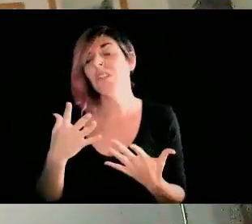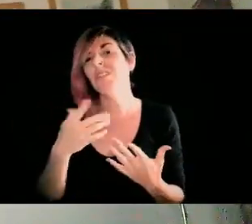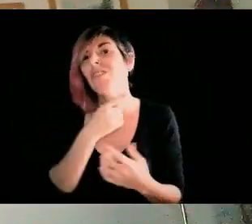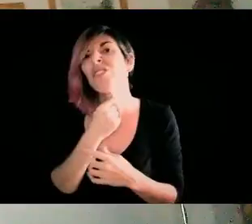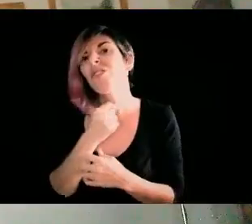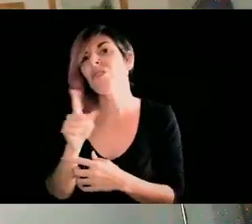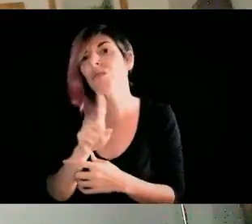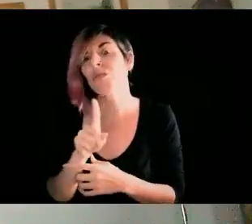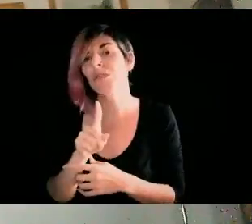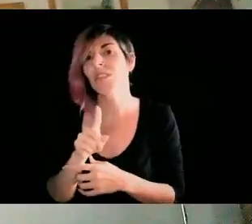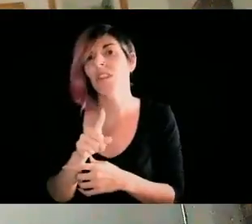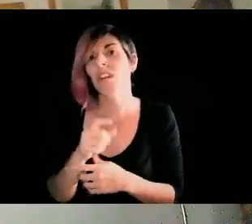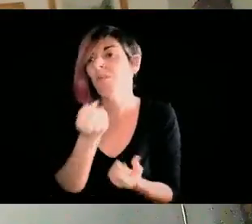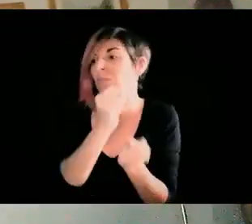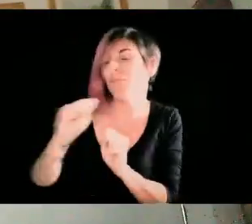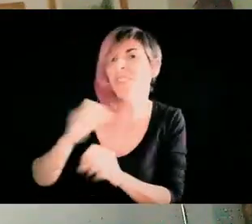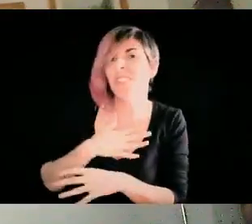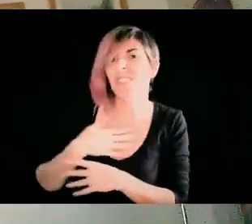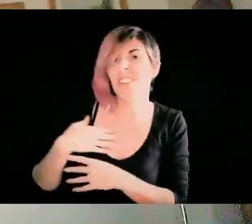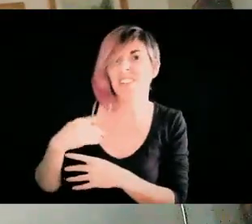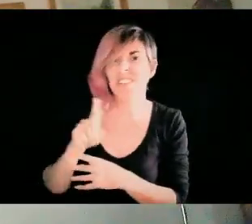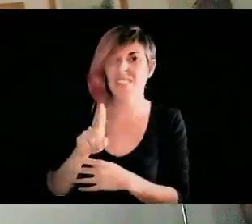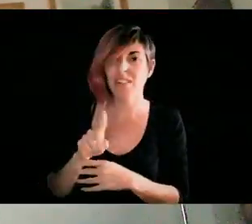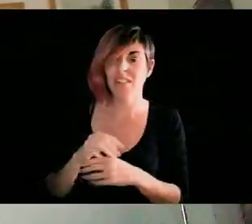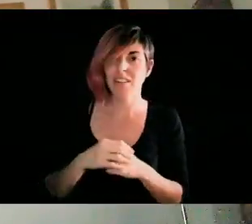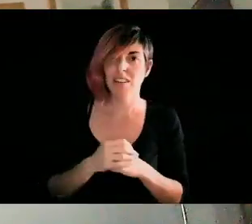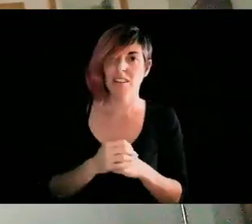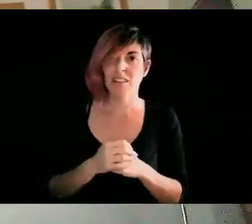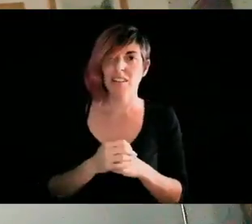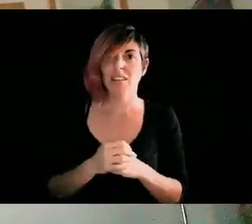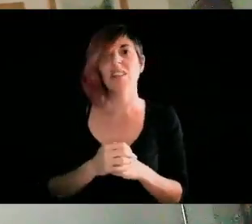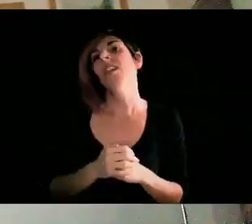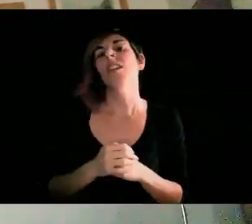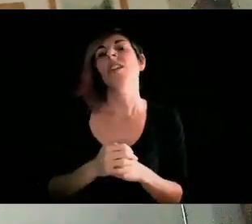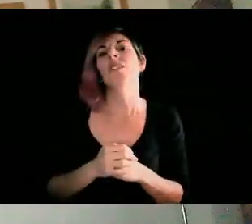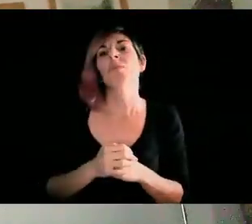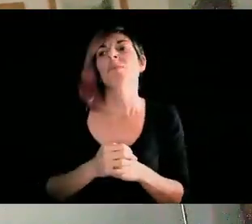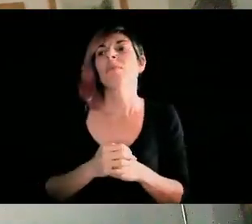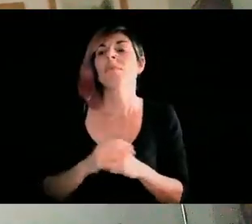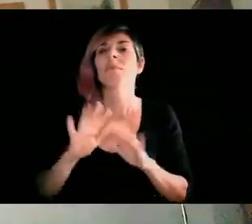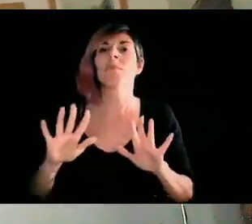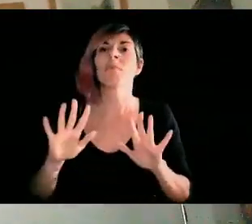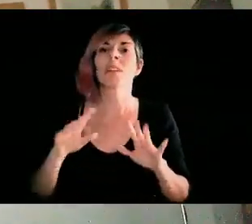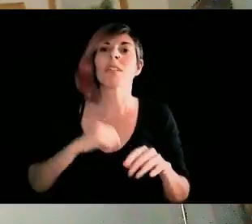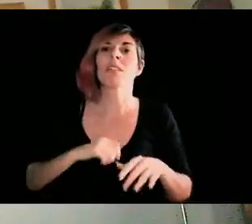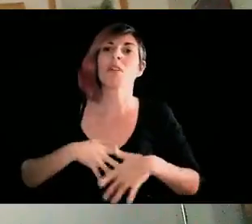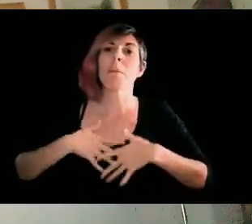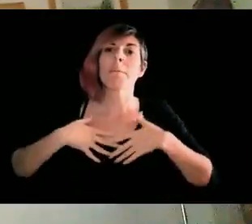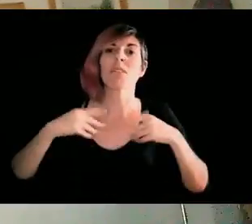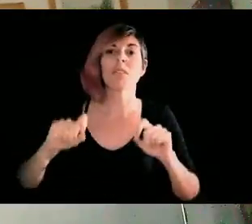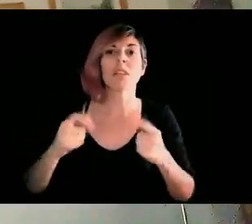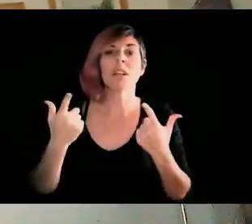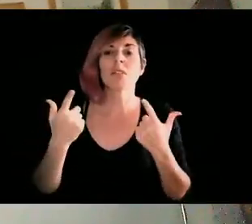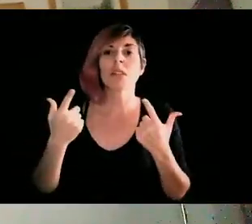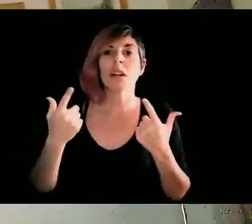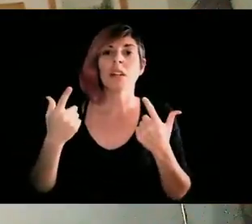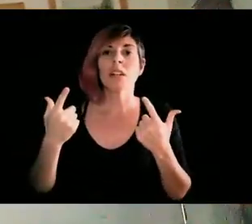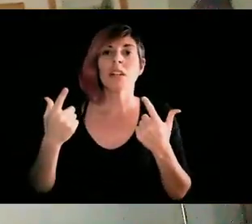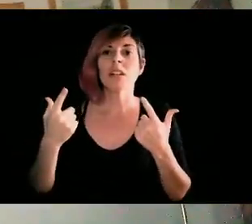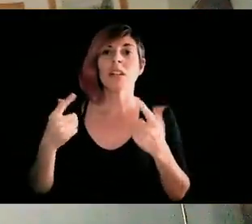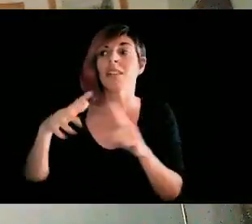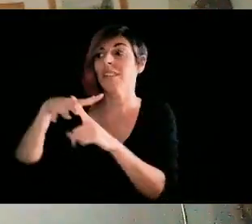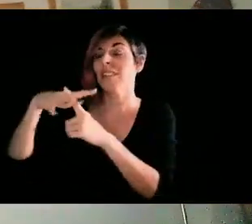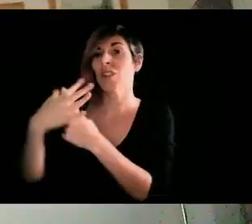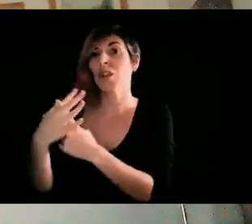es una circunstancia que no es deseable, que no queremos que esté ahí, que es una amenaza o puede ser aparentemente una amenaza para nosotros. Pero las